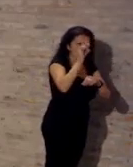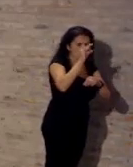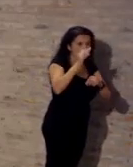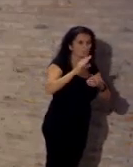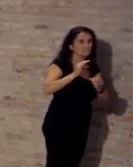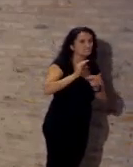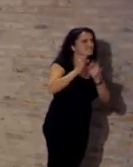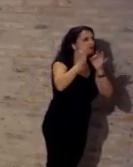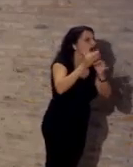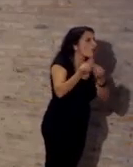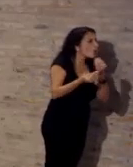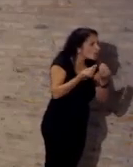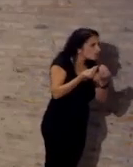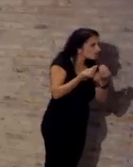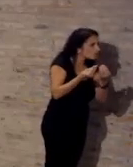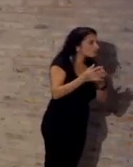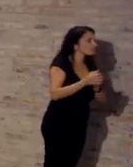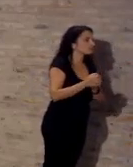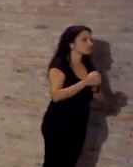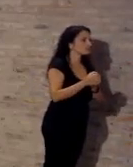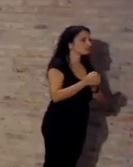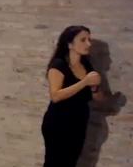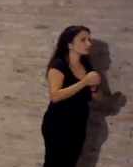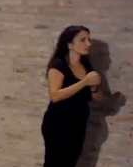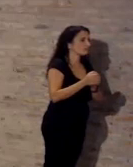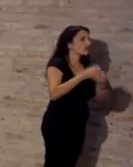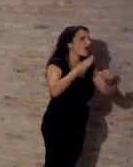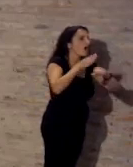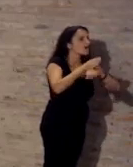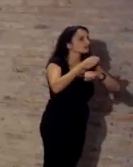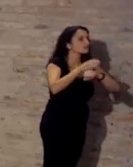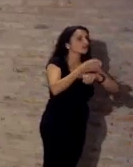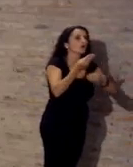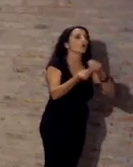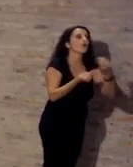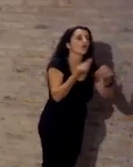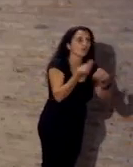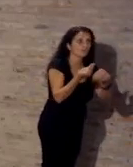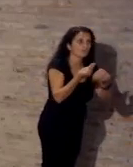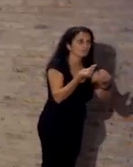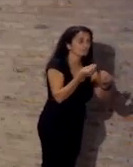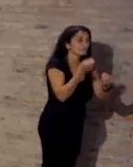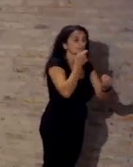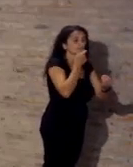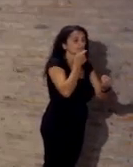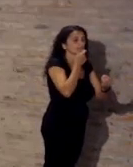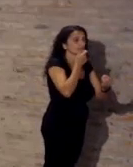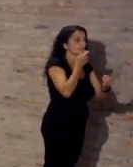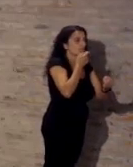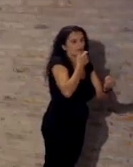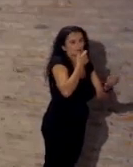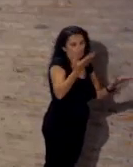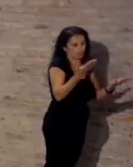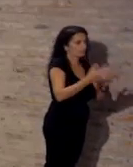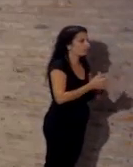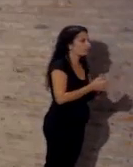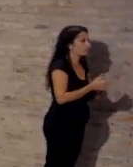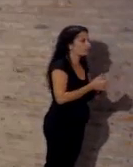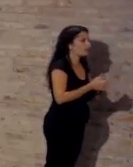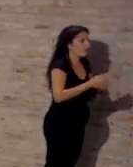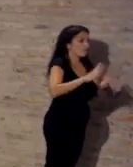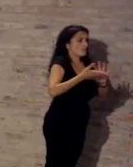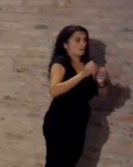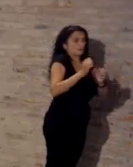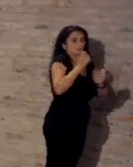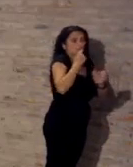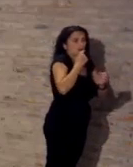llegamos Cómo podemos acceder a a esa instancia sin llegar tan lejos este de intimidad sino también